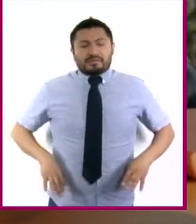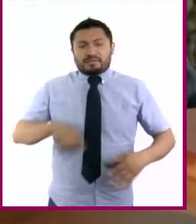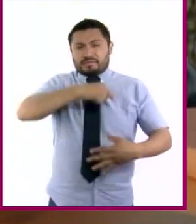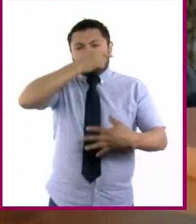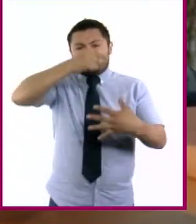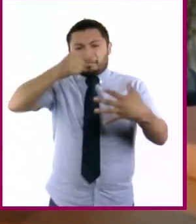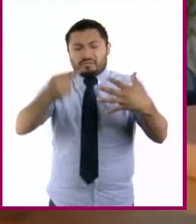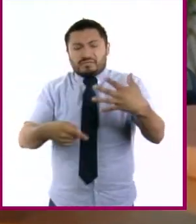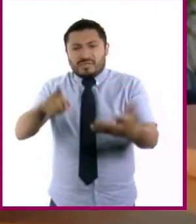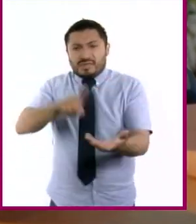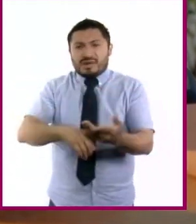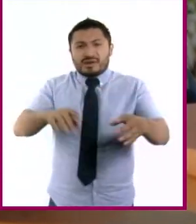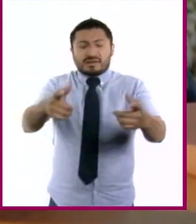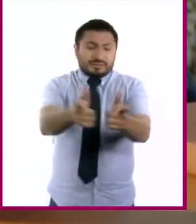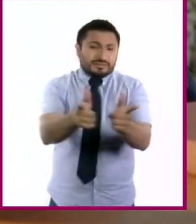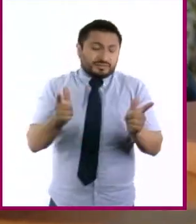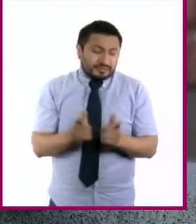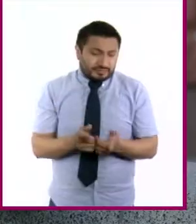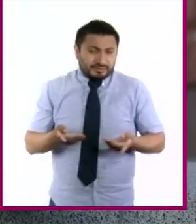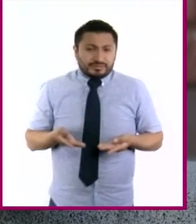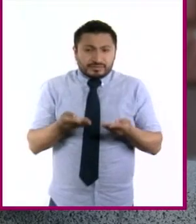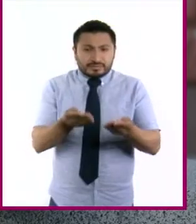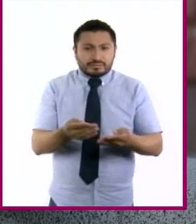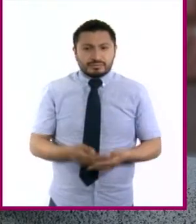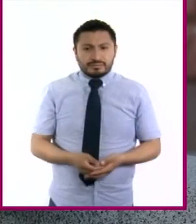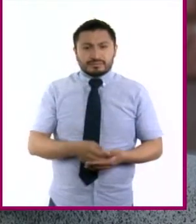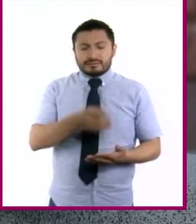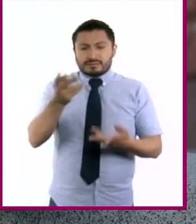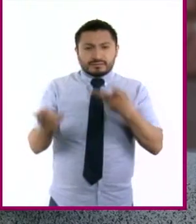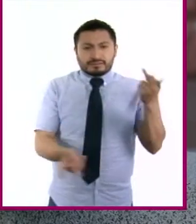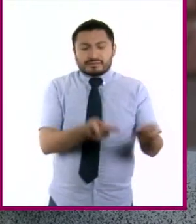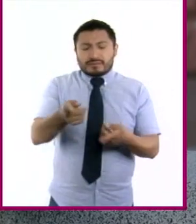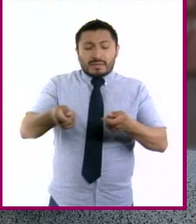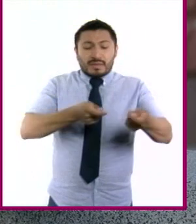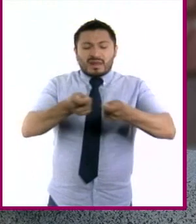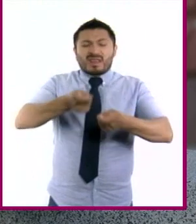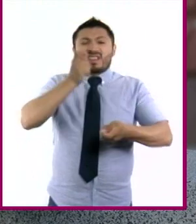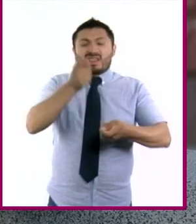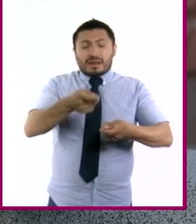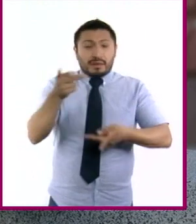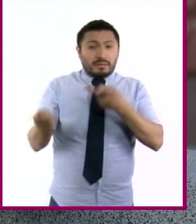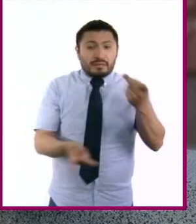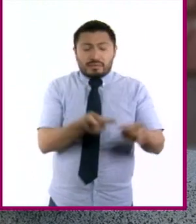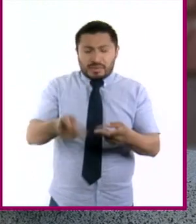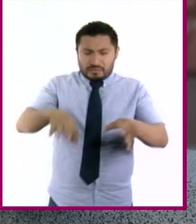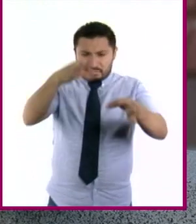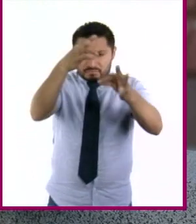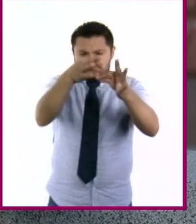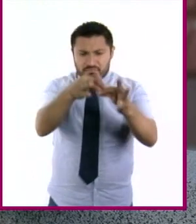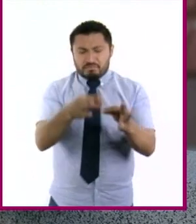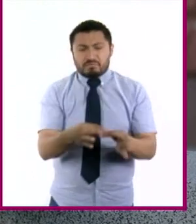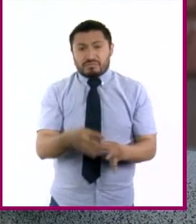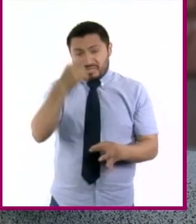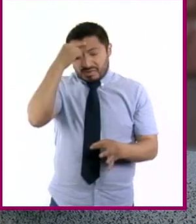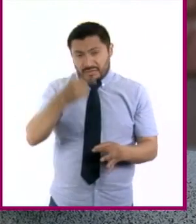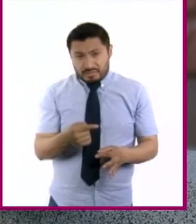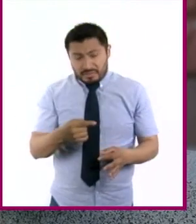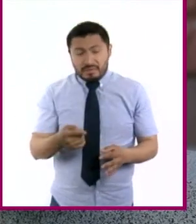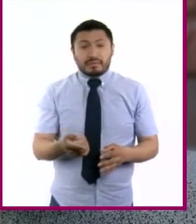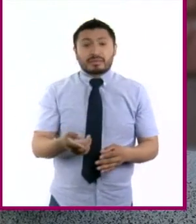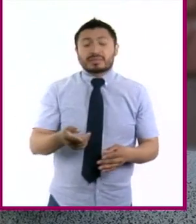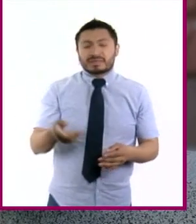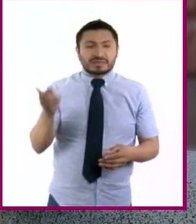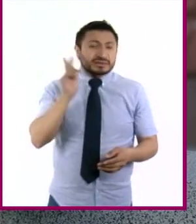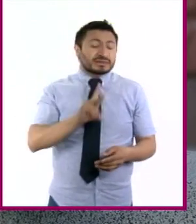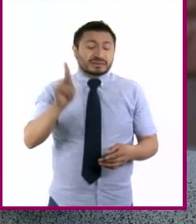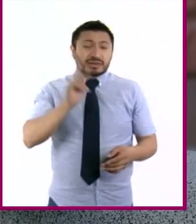dentro del grupo al que se está aplicando el instrumento. Preguntas de control son preguntas que se colocan estratégicamente en la encuesta o cuestionario para